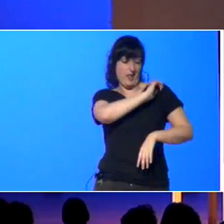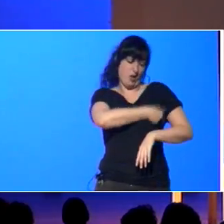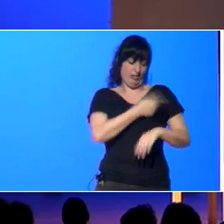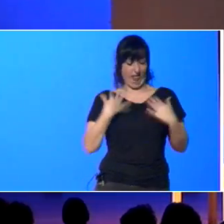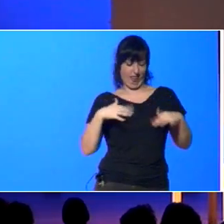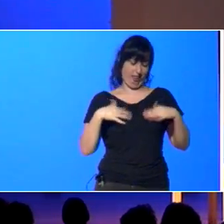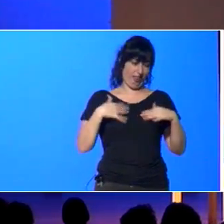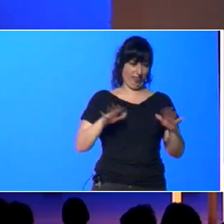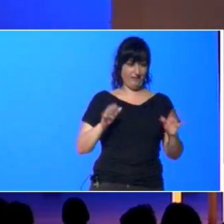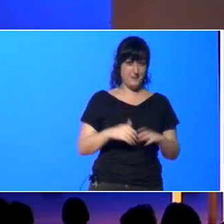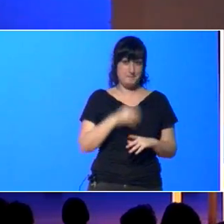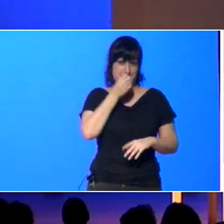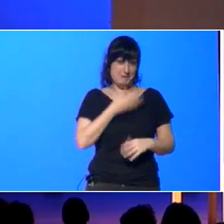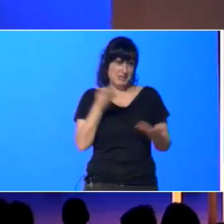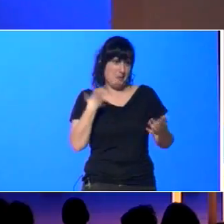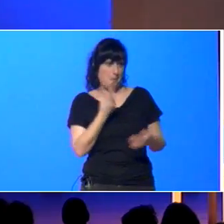Que ocupan un espacio por ahí.